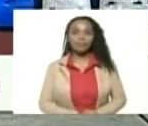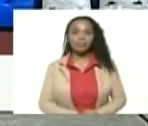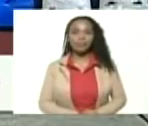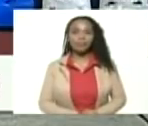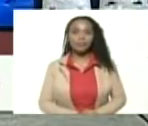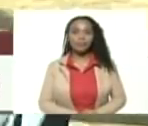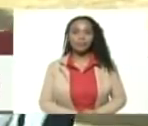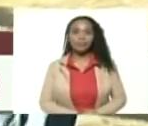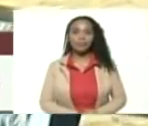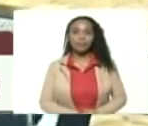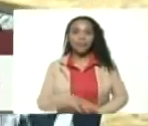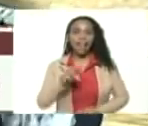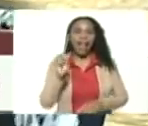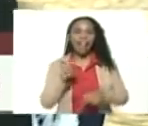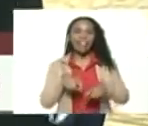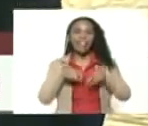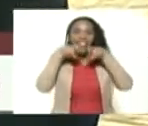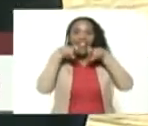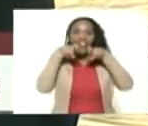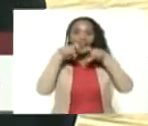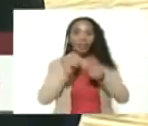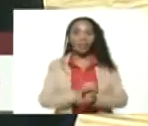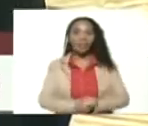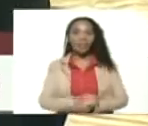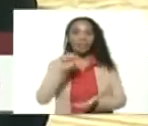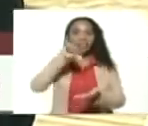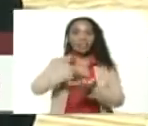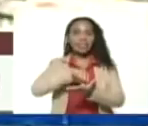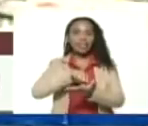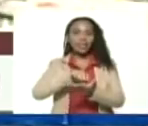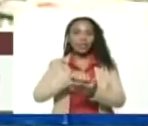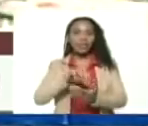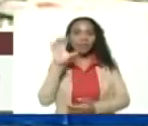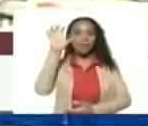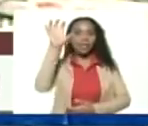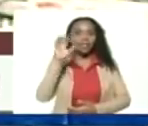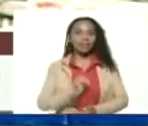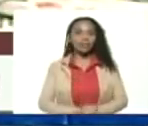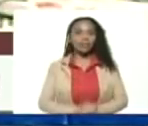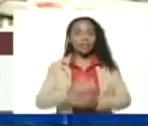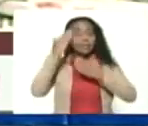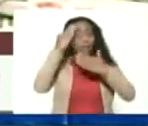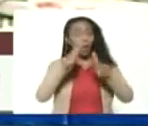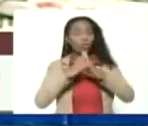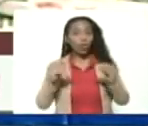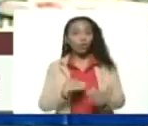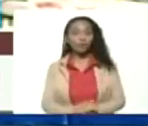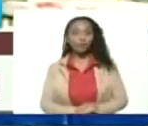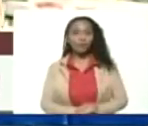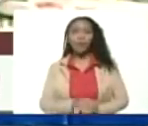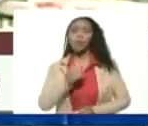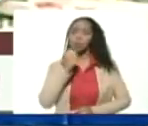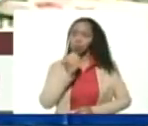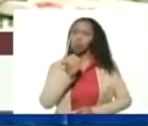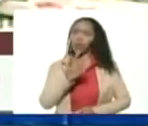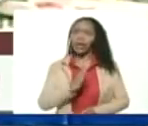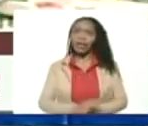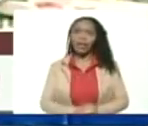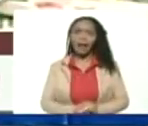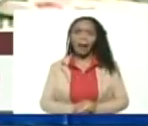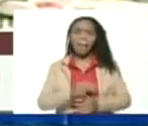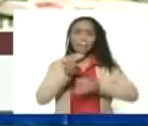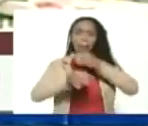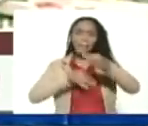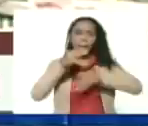El Drácula del centro del país. Mis saludos a todos. Bueno, buenas explicaciones que nos